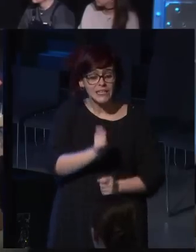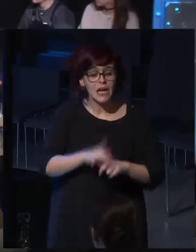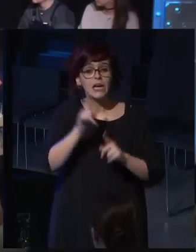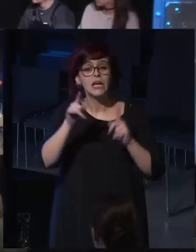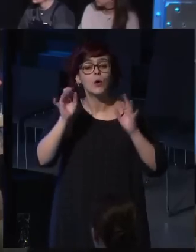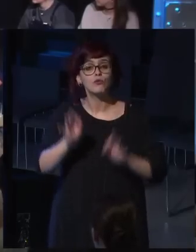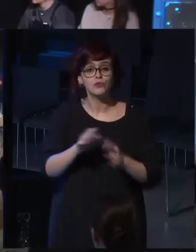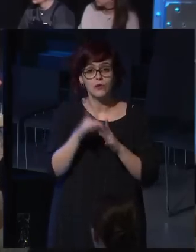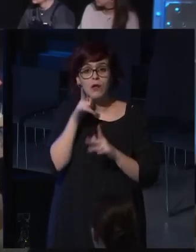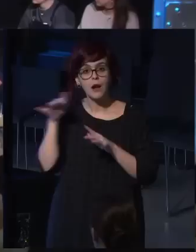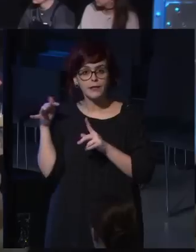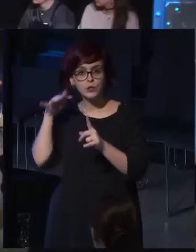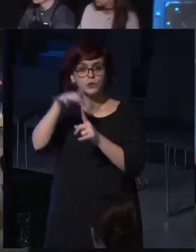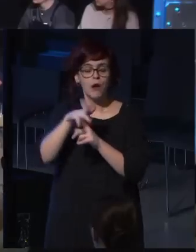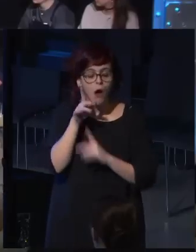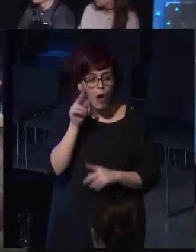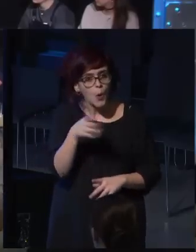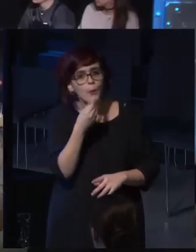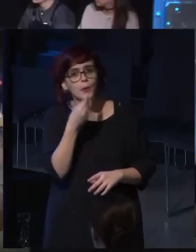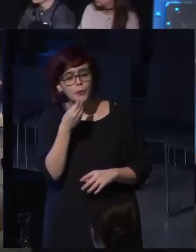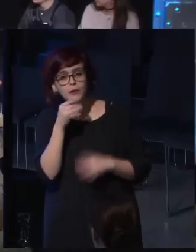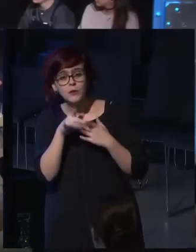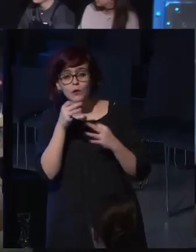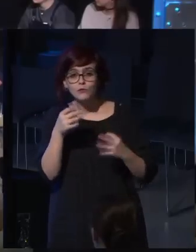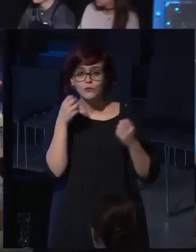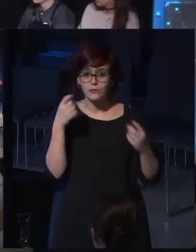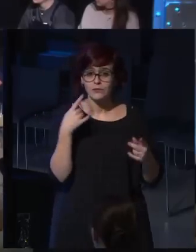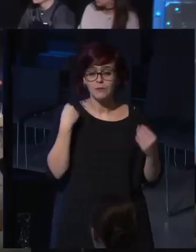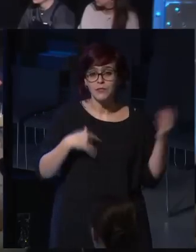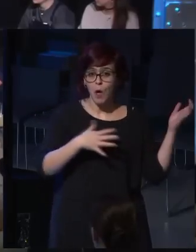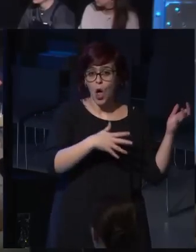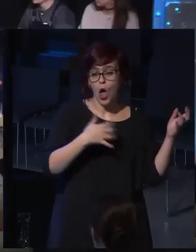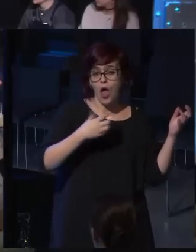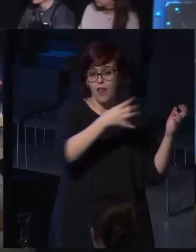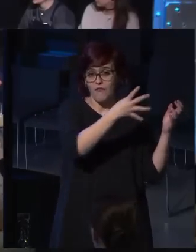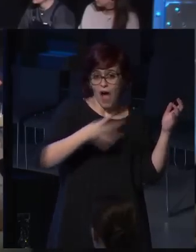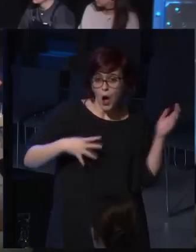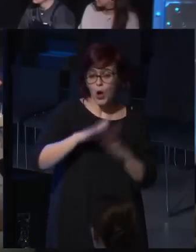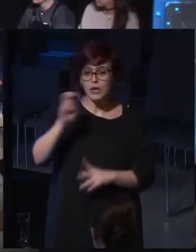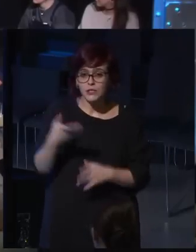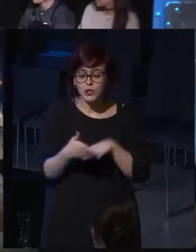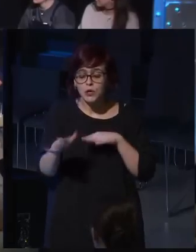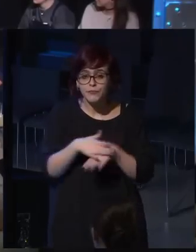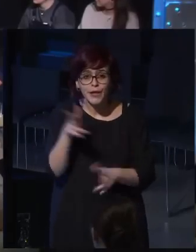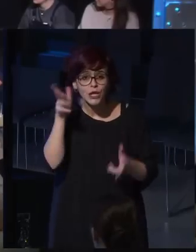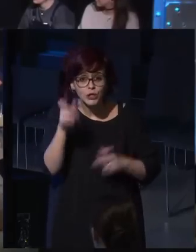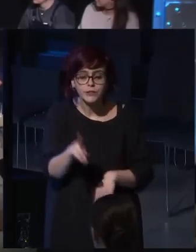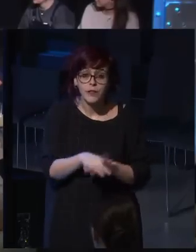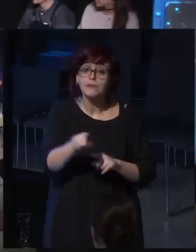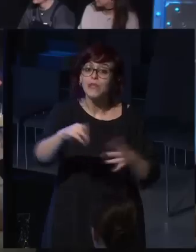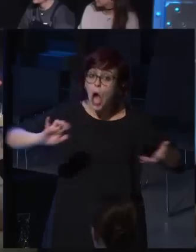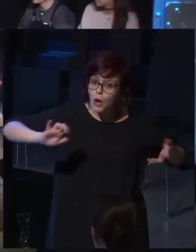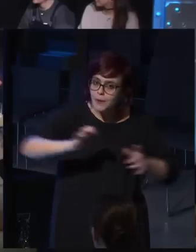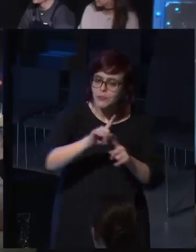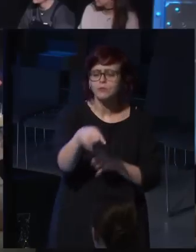tal, y llegamos el resto. ¡Ah, qué guay, qué bonito suena! Entonces enchufamos los amplis, el bajo tal, el cocktail drum no se oía. Y la frase fue, bueno, luego lo